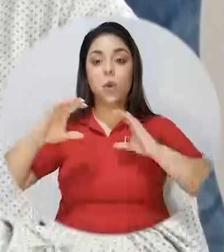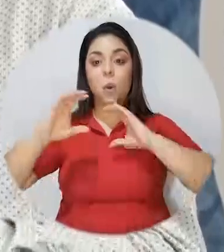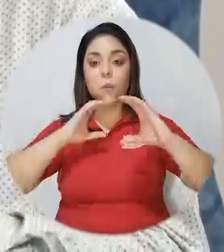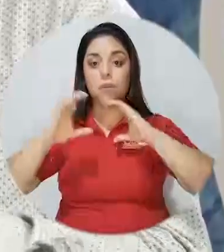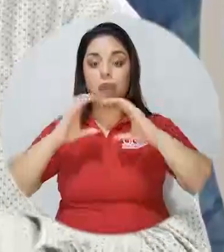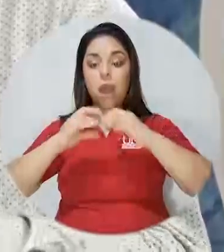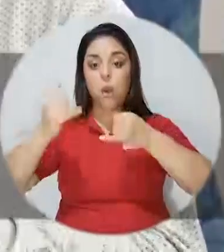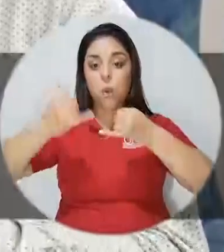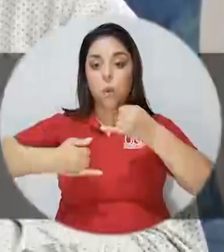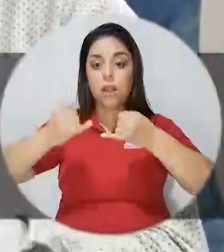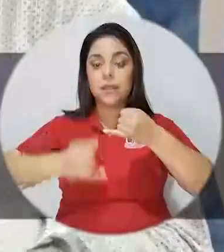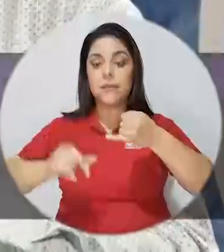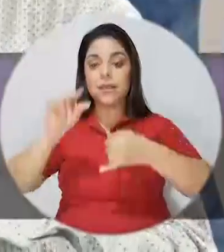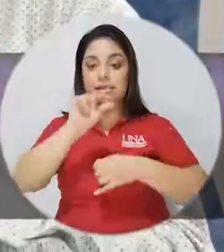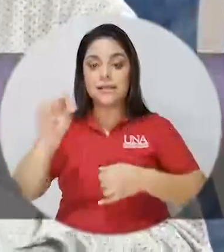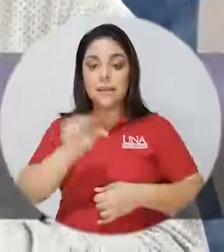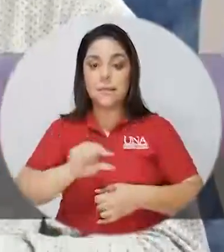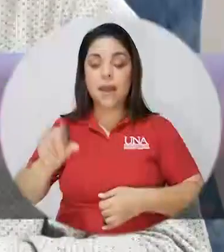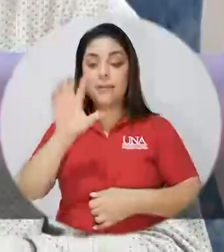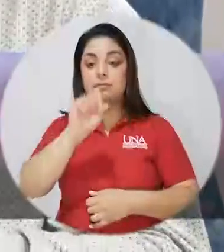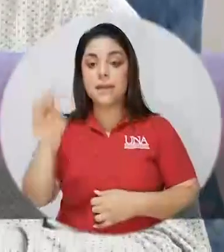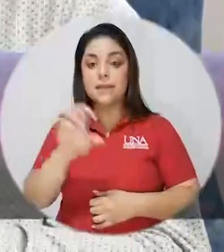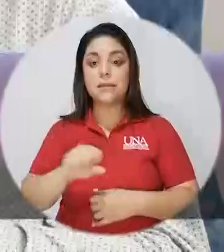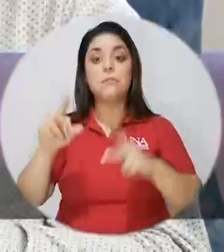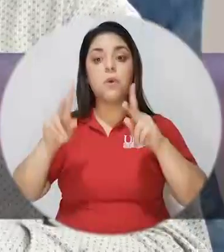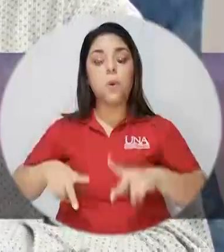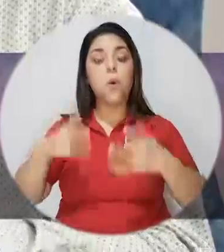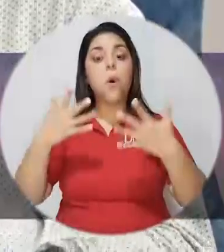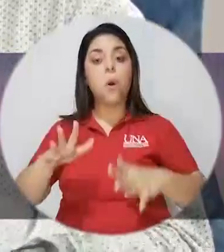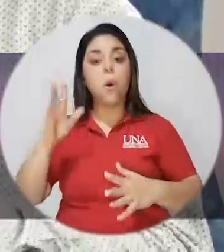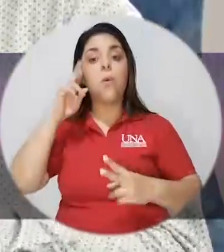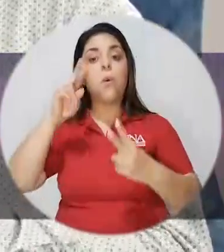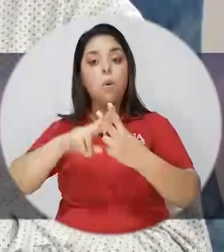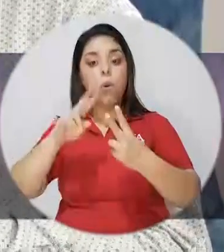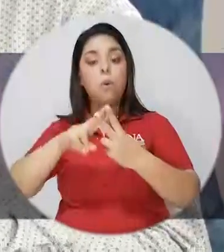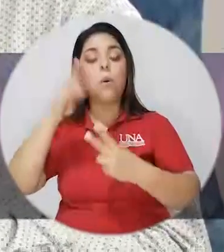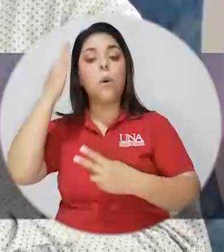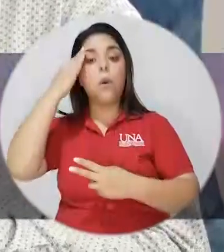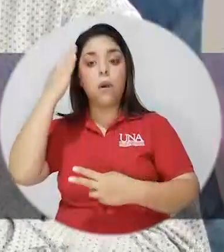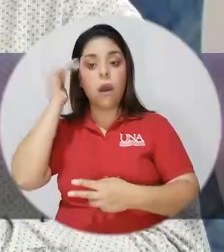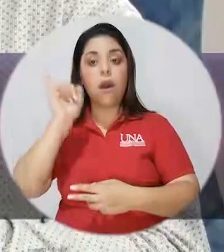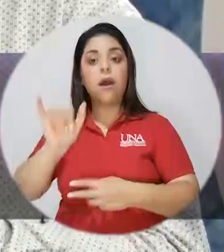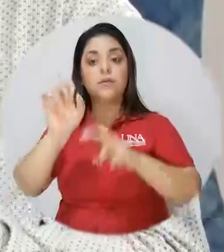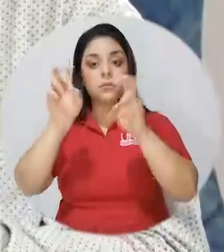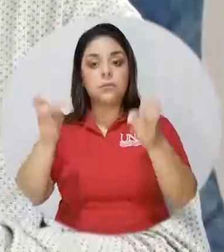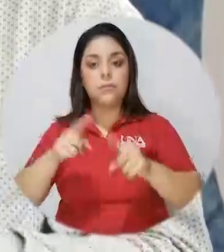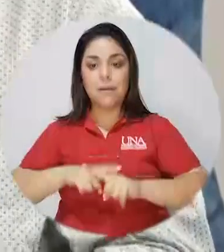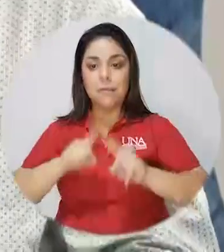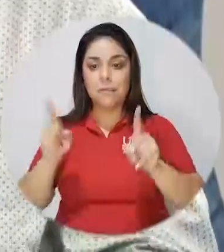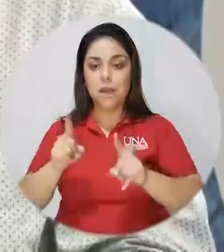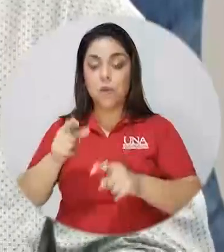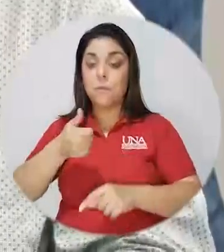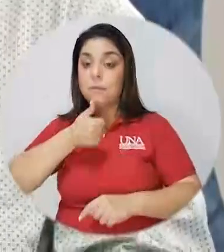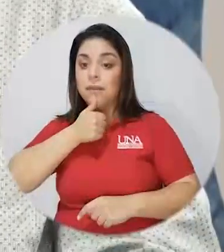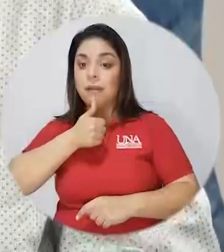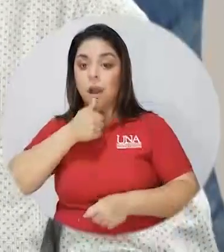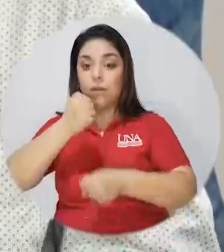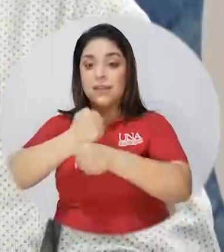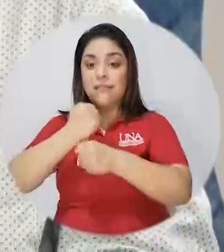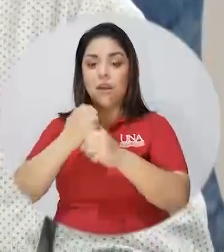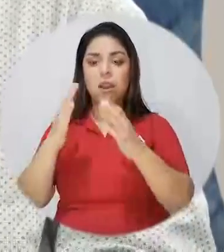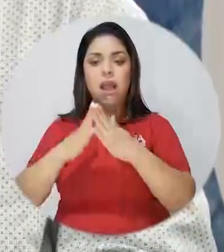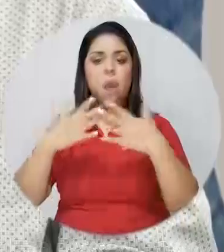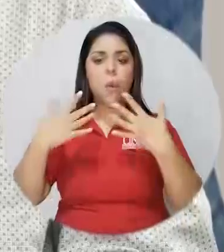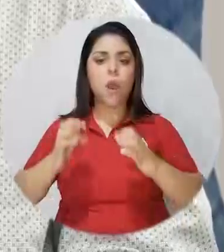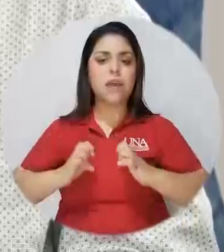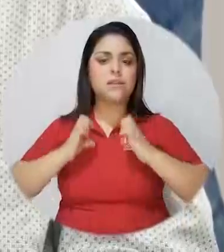de las últimas semanas, últimos meses, la gente conoce más esta figura. Sin embargo, teletrabajo en el sector privado ha existido por